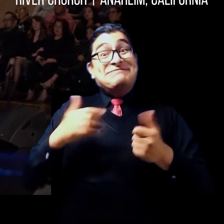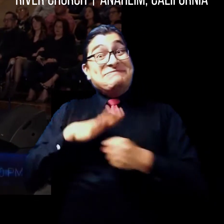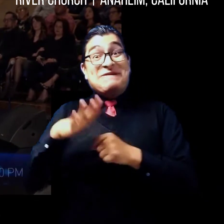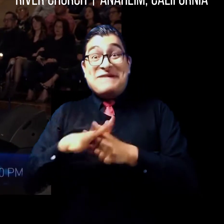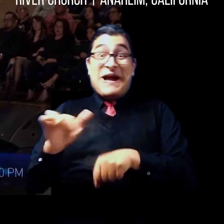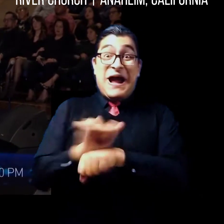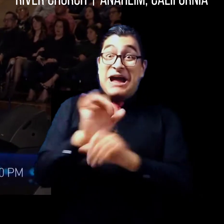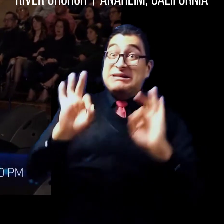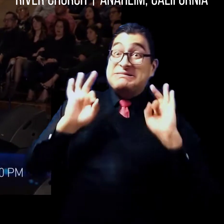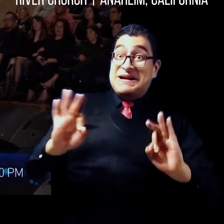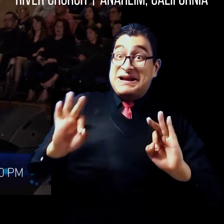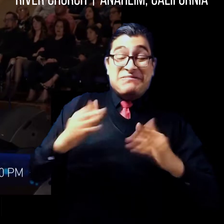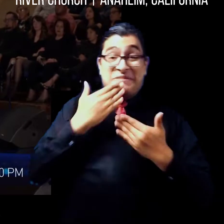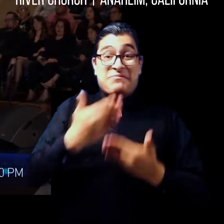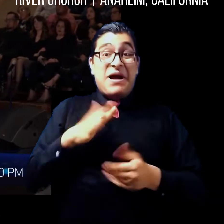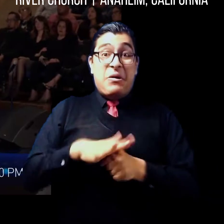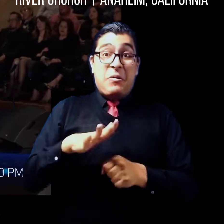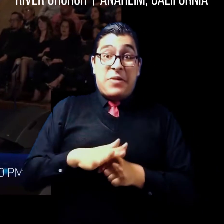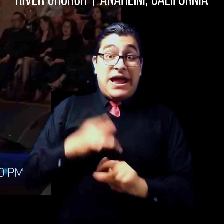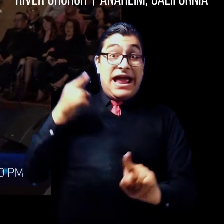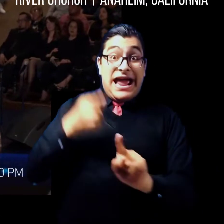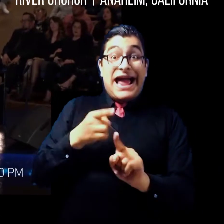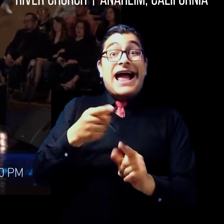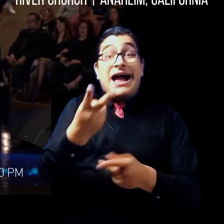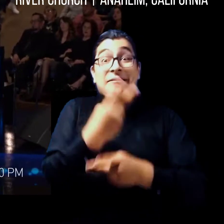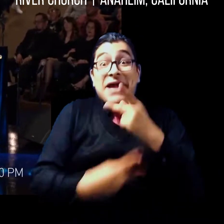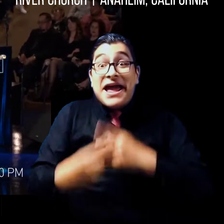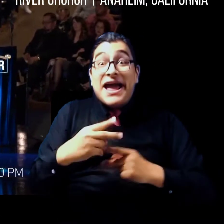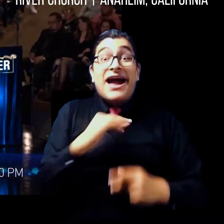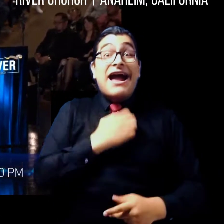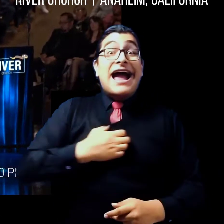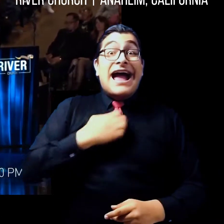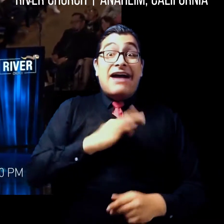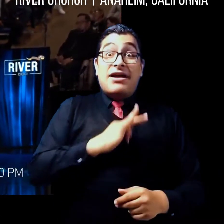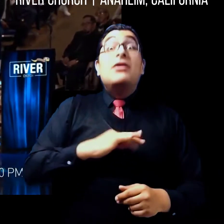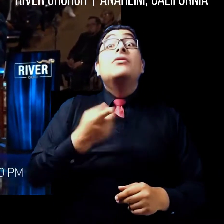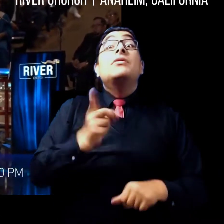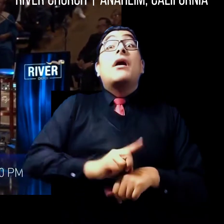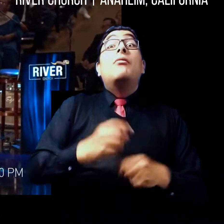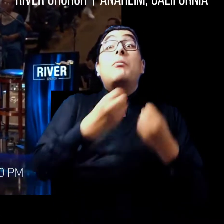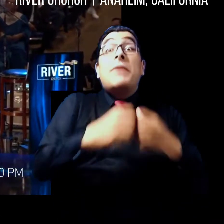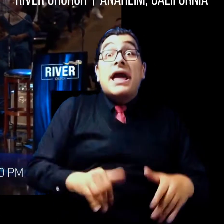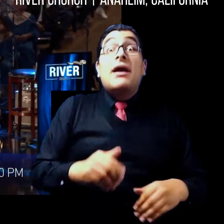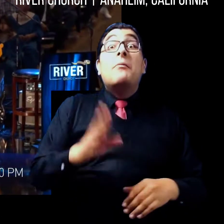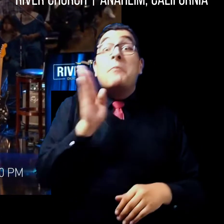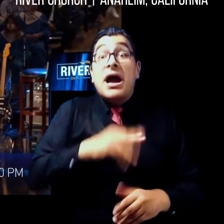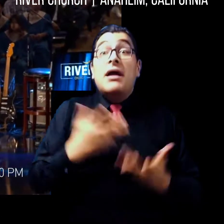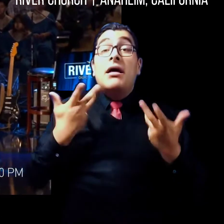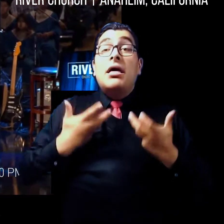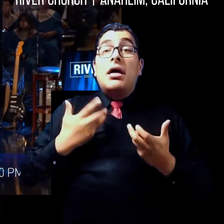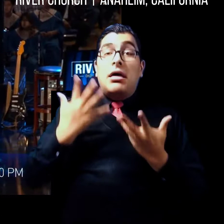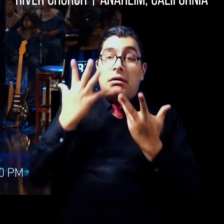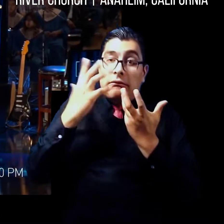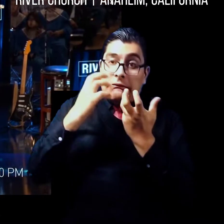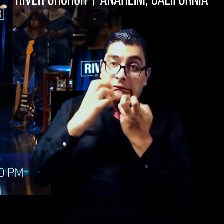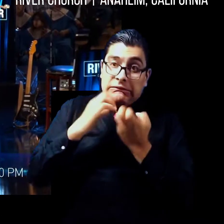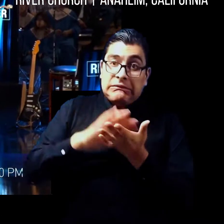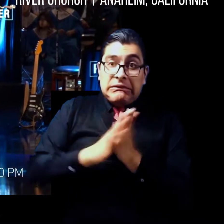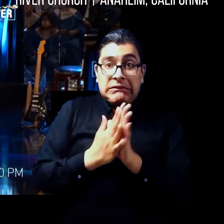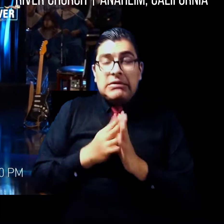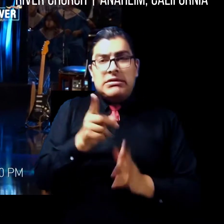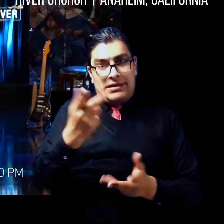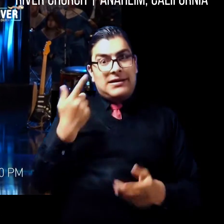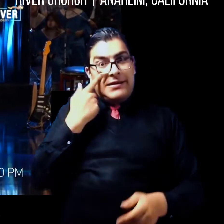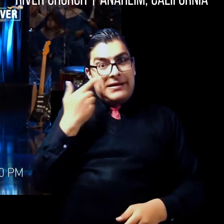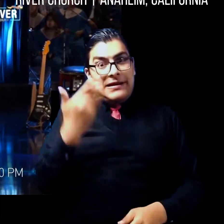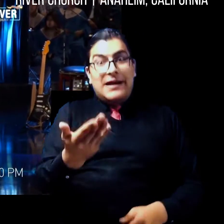que vives, el día que tu fuente de la felicidad empiece a ir mal, tú dejas de estar alegre, te pones triste y Dios